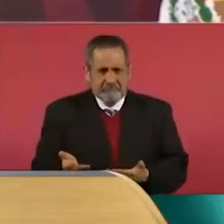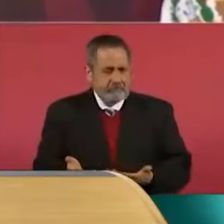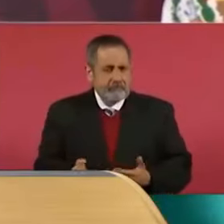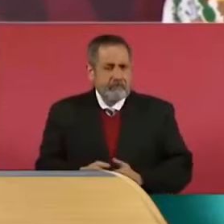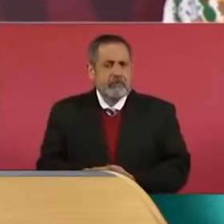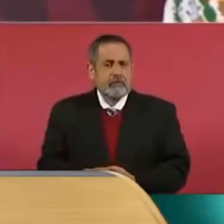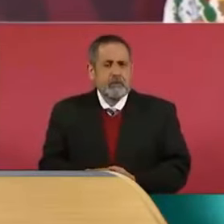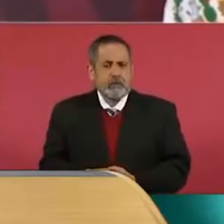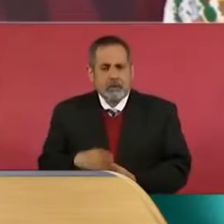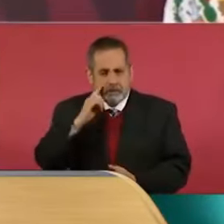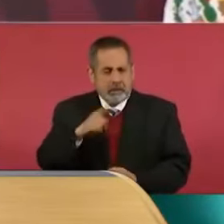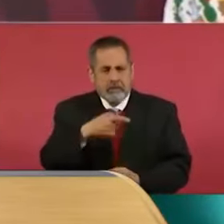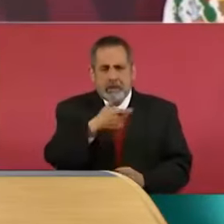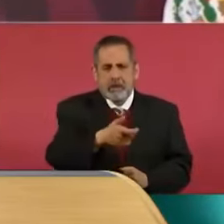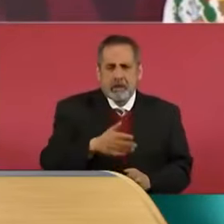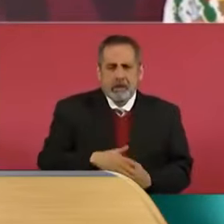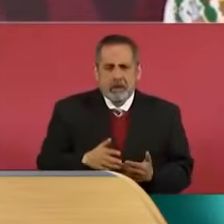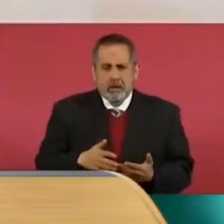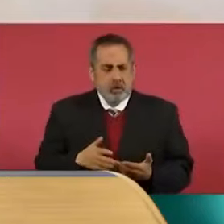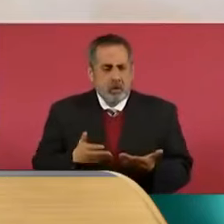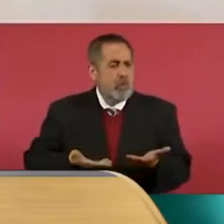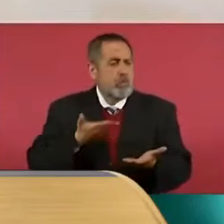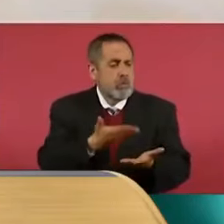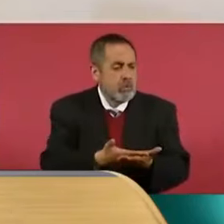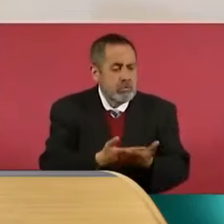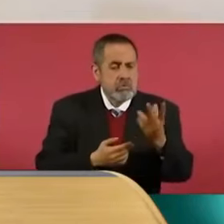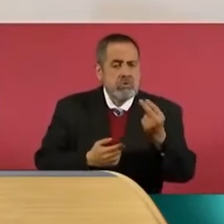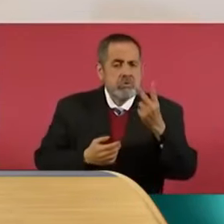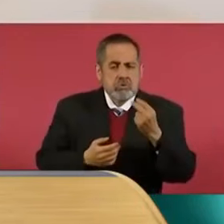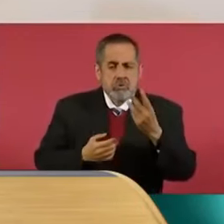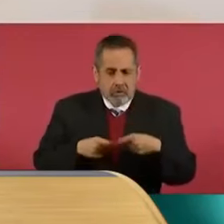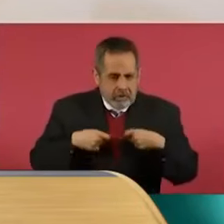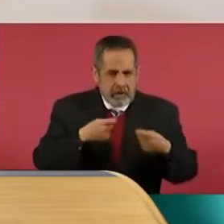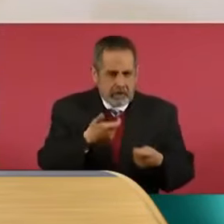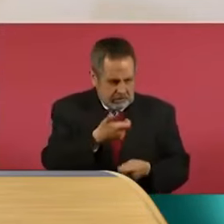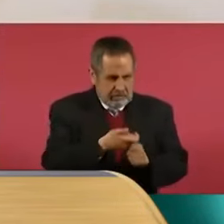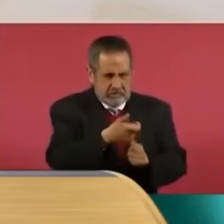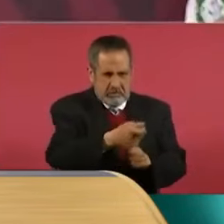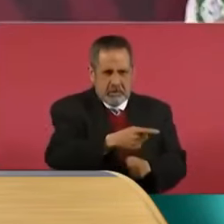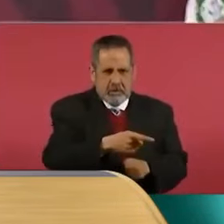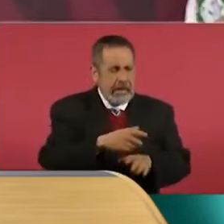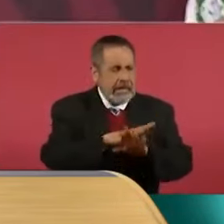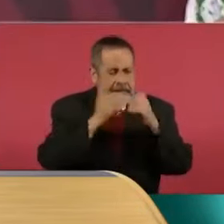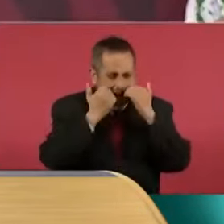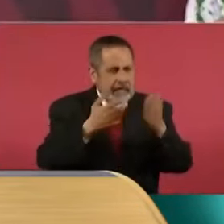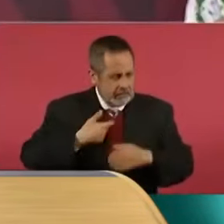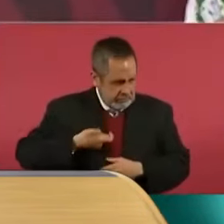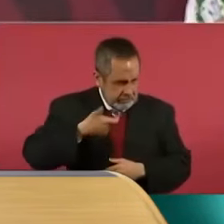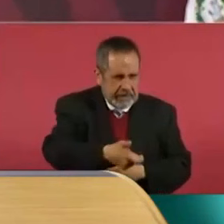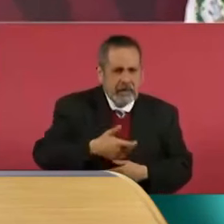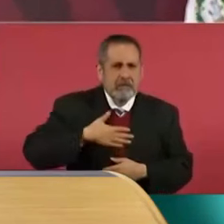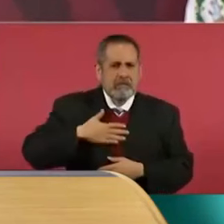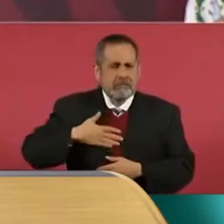que se les pague. No, no les proponemos, les damos los recursos para que ellos los contraten a quien quieran,